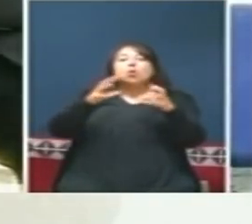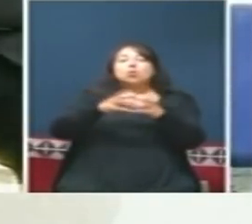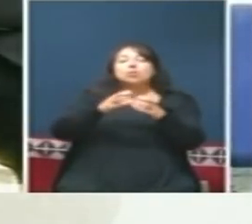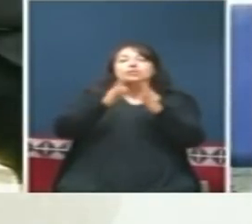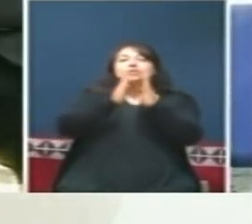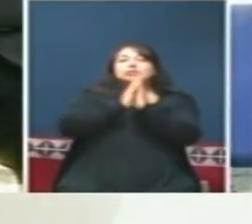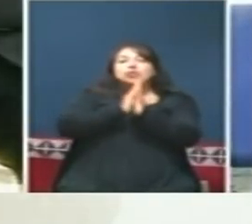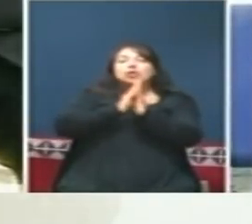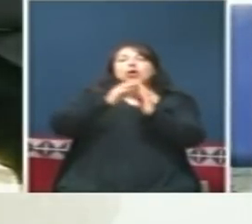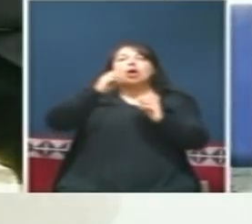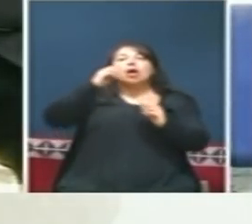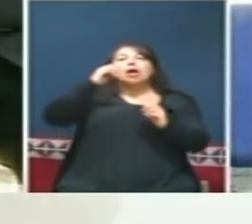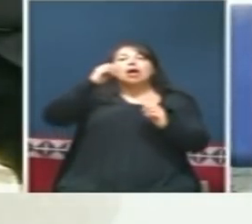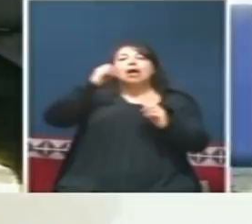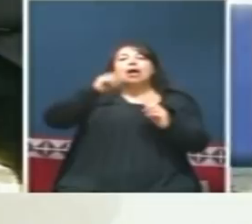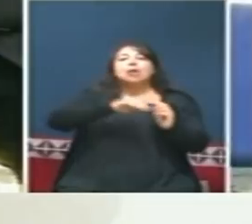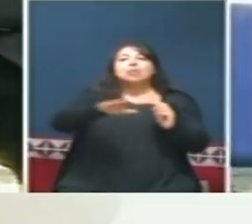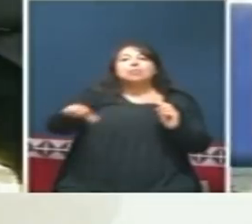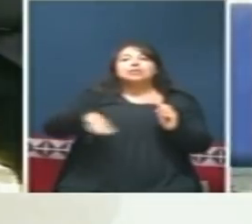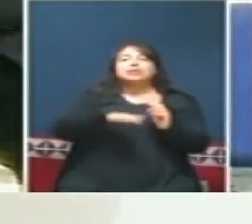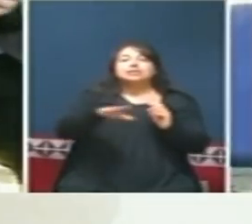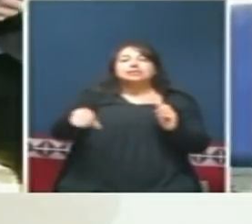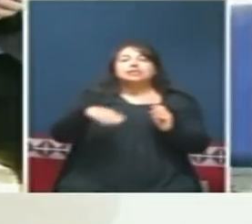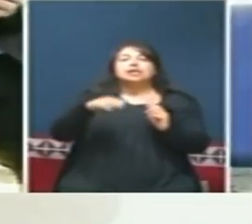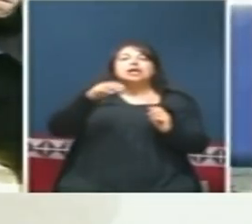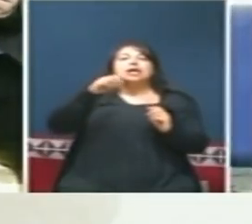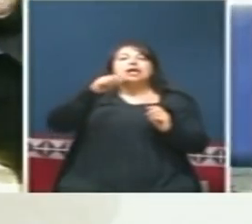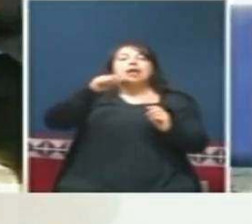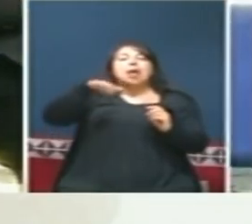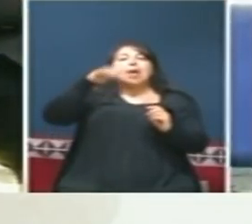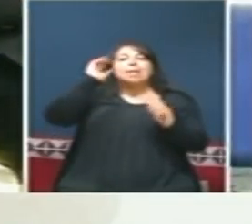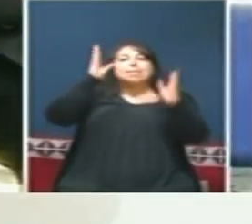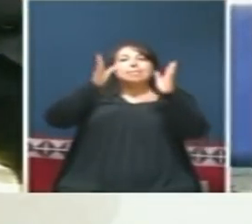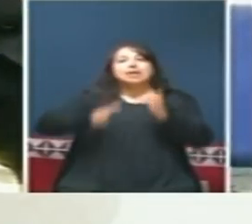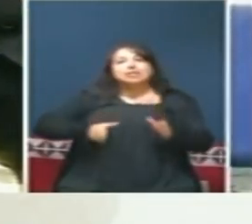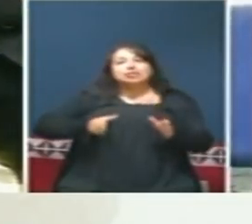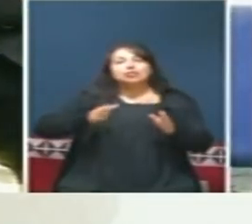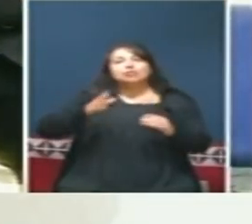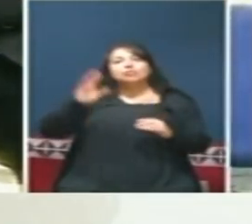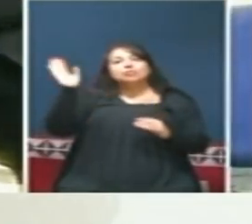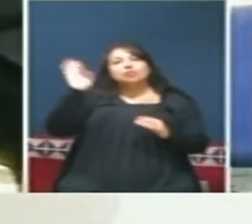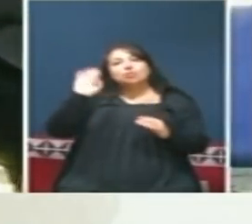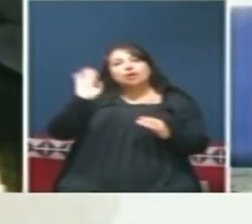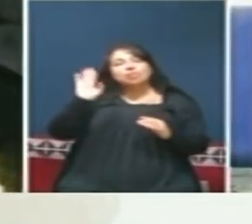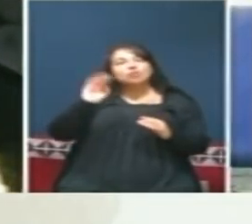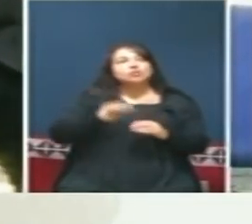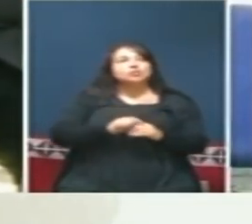Pastor, sobre Ruta Nacional 38. ¿Nos vamos, chicos?